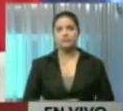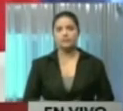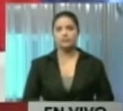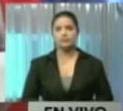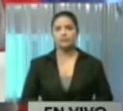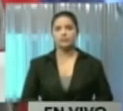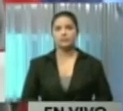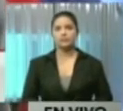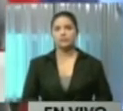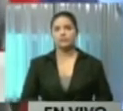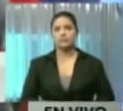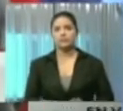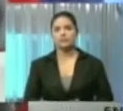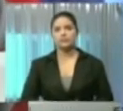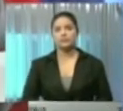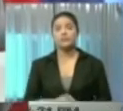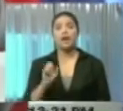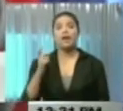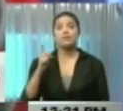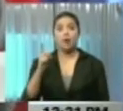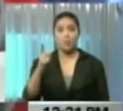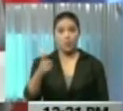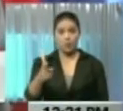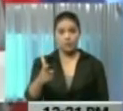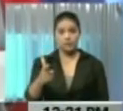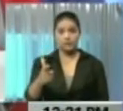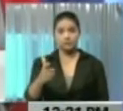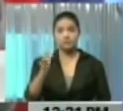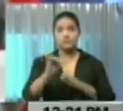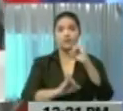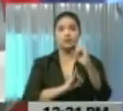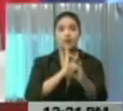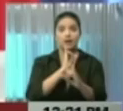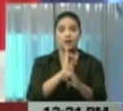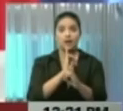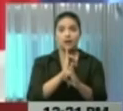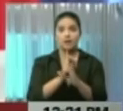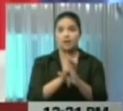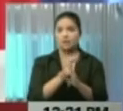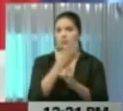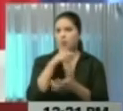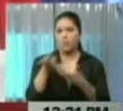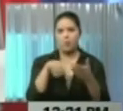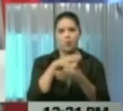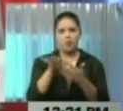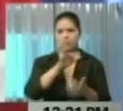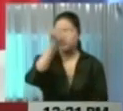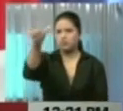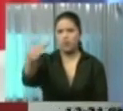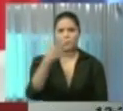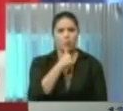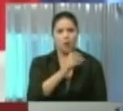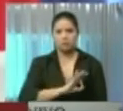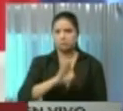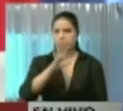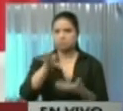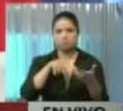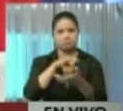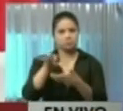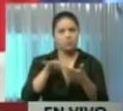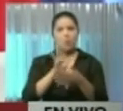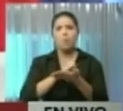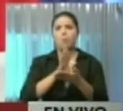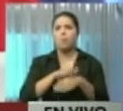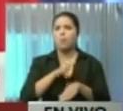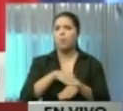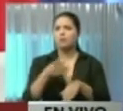el sistema de transporte, internacional no tiene ninguna complicación, porque ellos se rigen